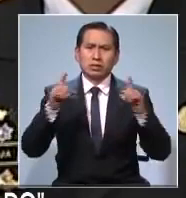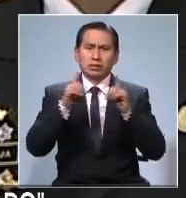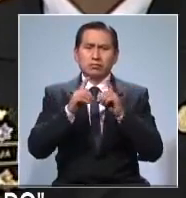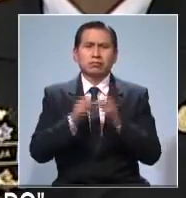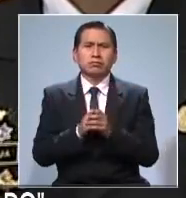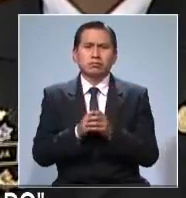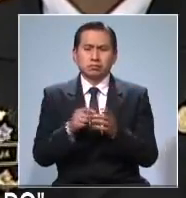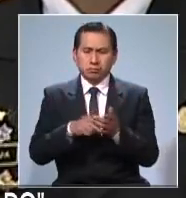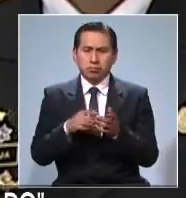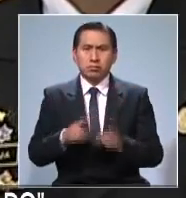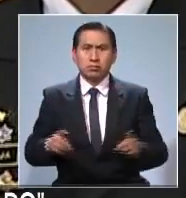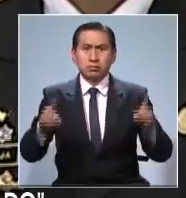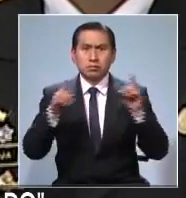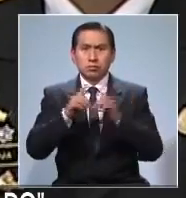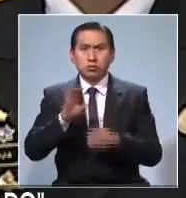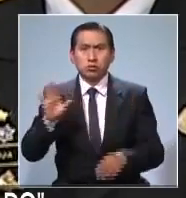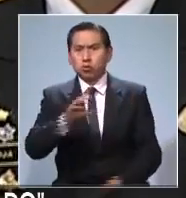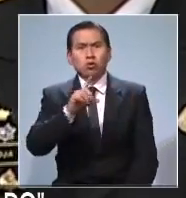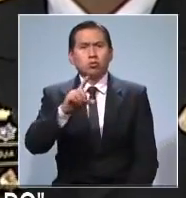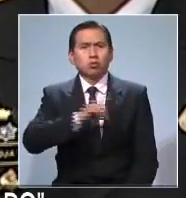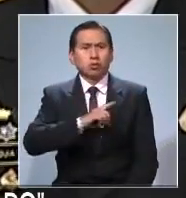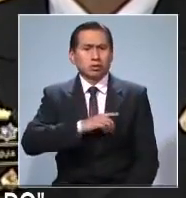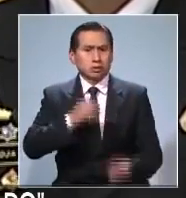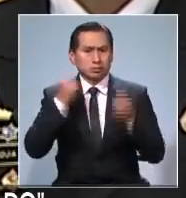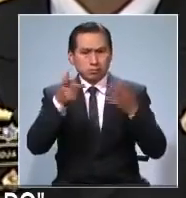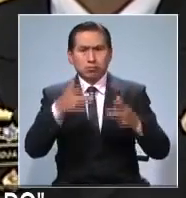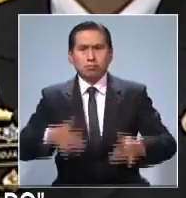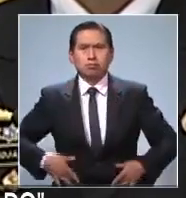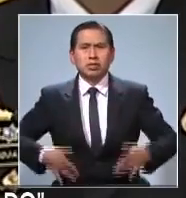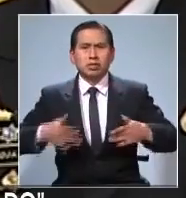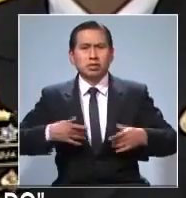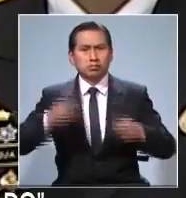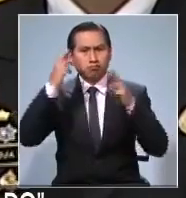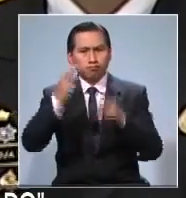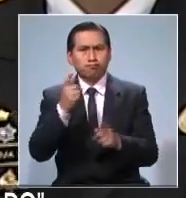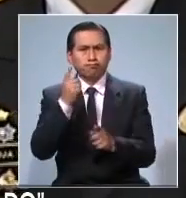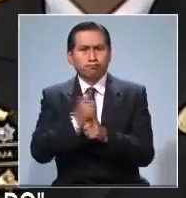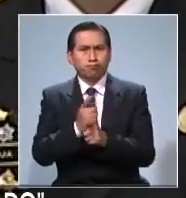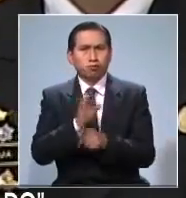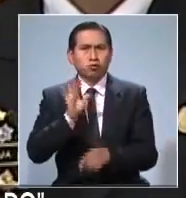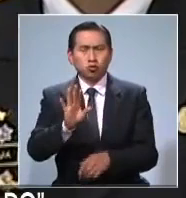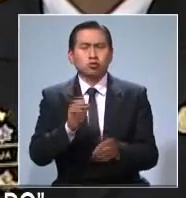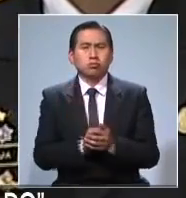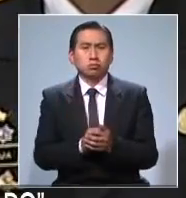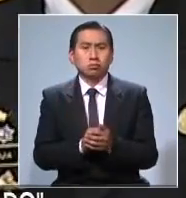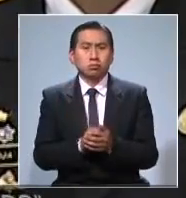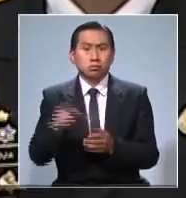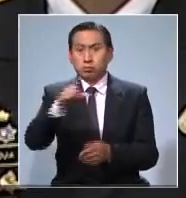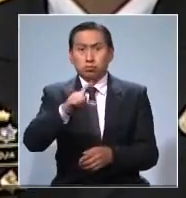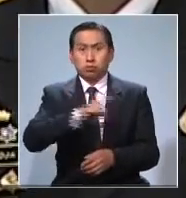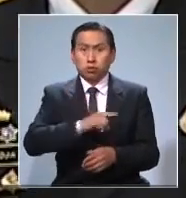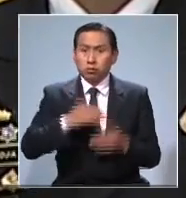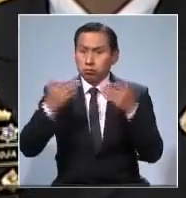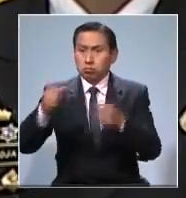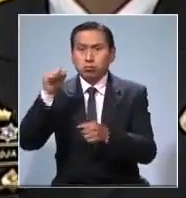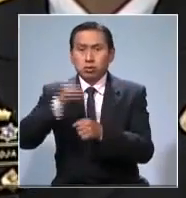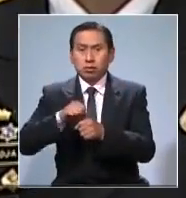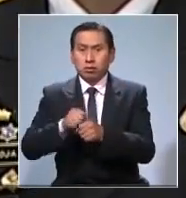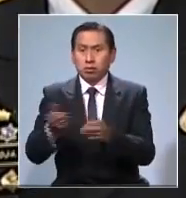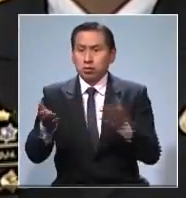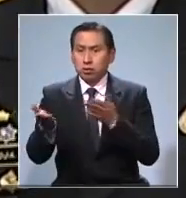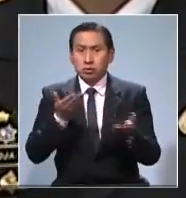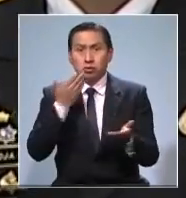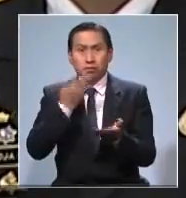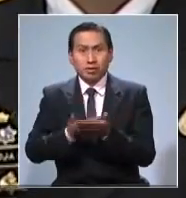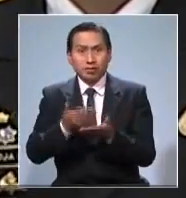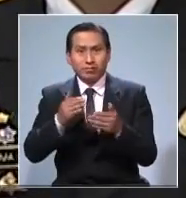La dignidad es darle a nuestra policía una vida digna, tanto para que realice su labor en servicio del pueblo